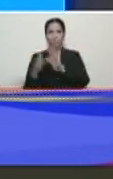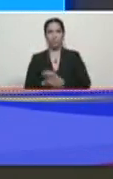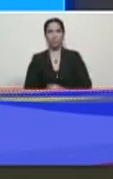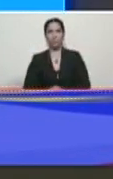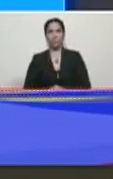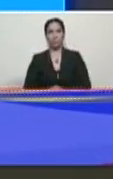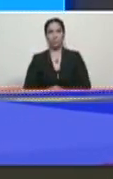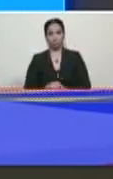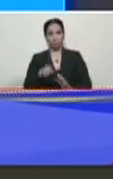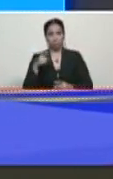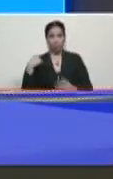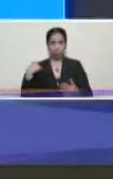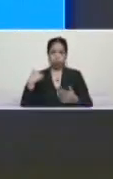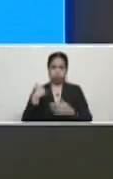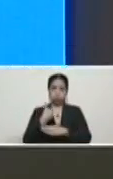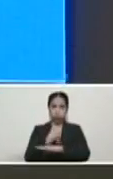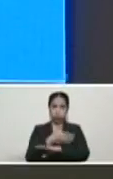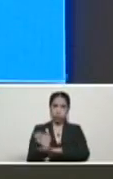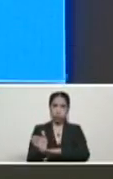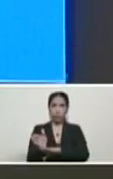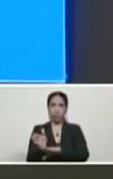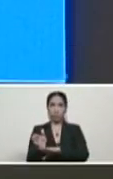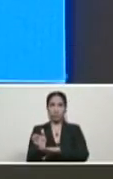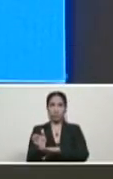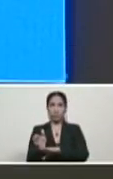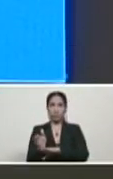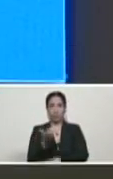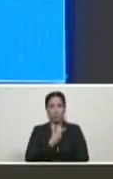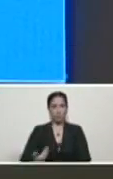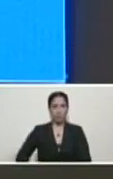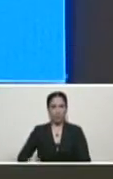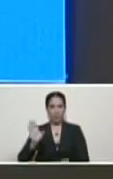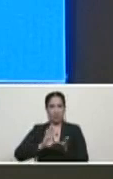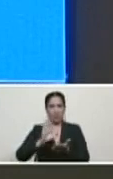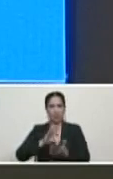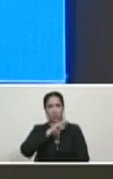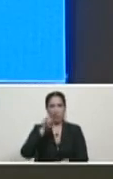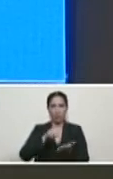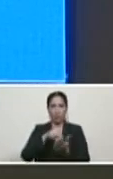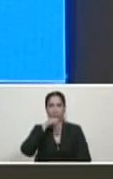Habían transcurrido, profesor Pedro Calzadilla, presidente del Centro Nacional de la Historia,